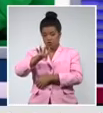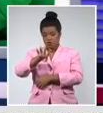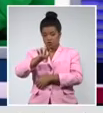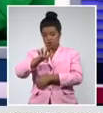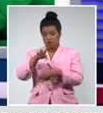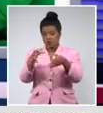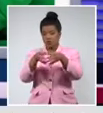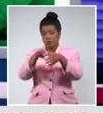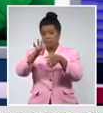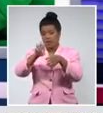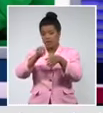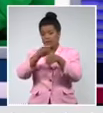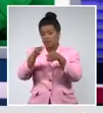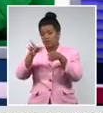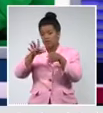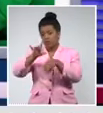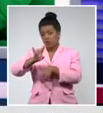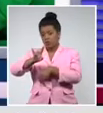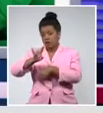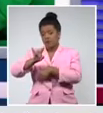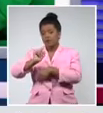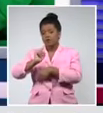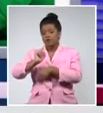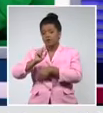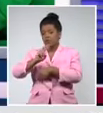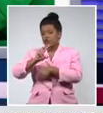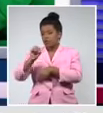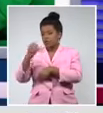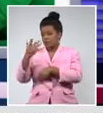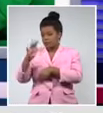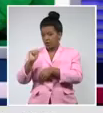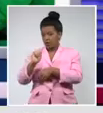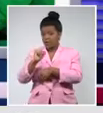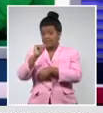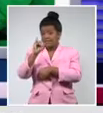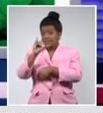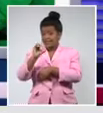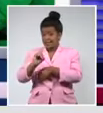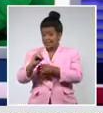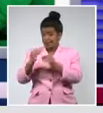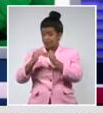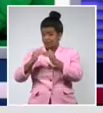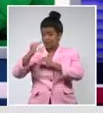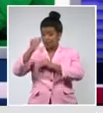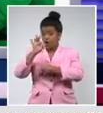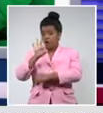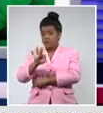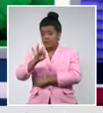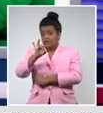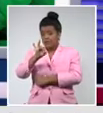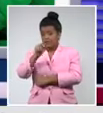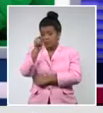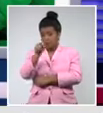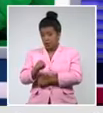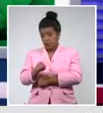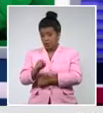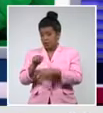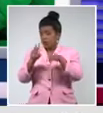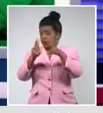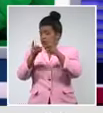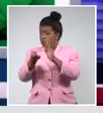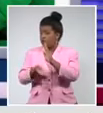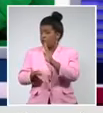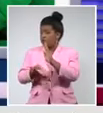233, y de más de 60 años de edad, 87. Cifra elevada, sobre todo teniendo en